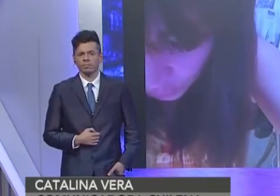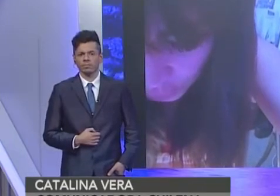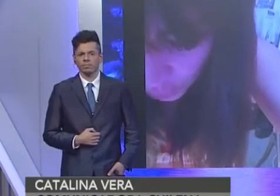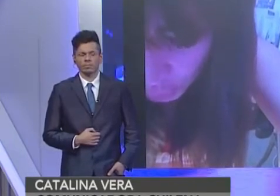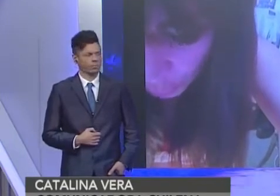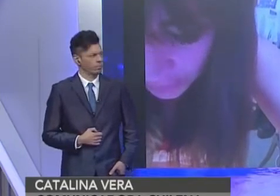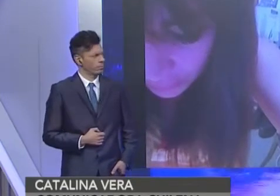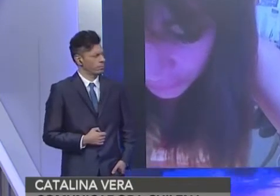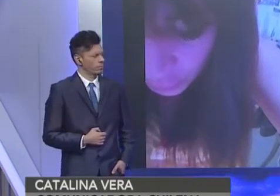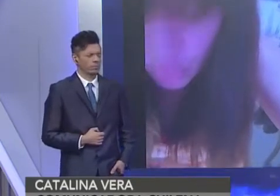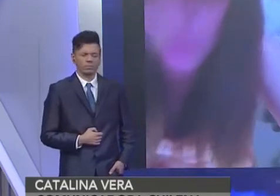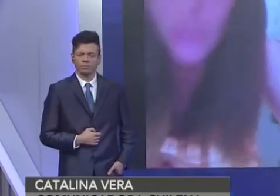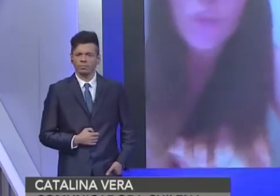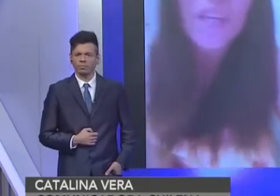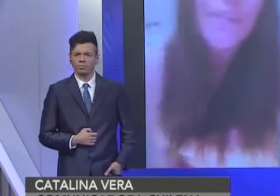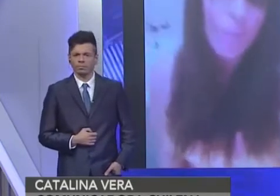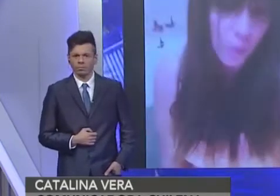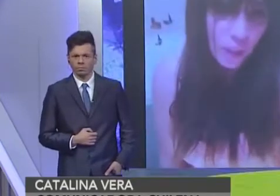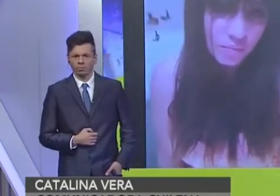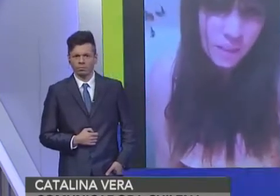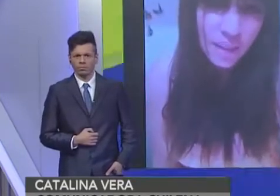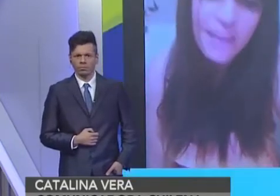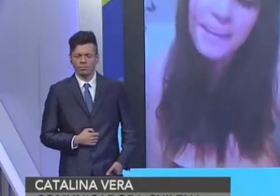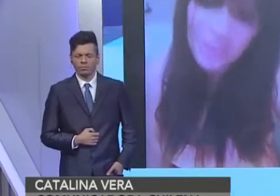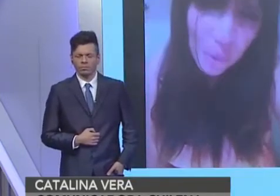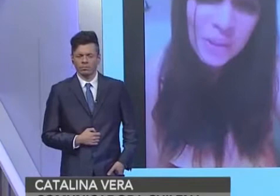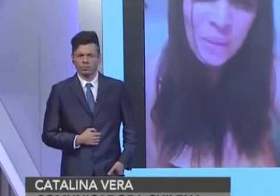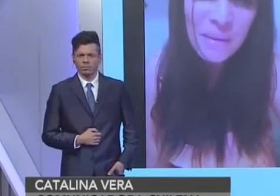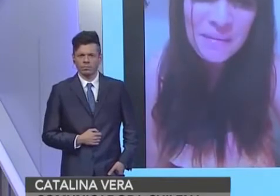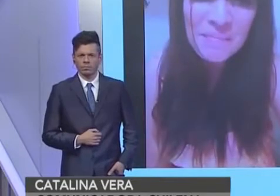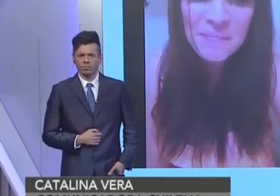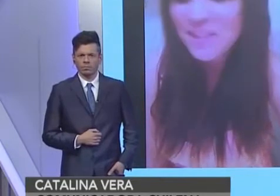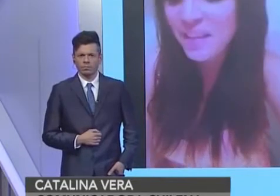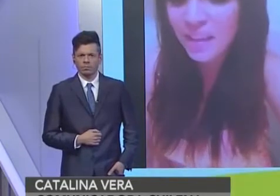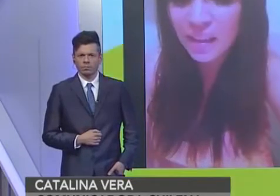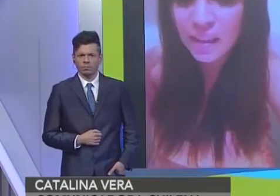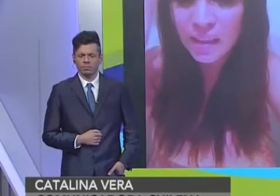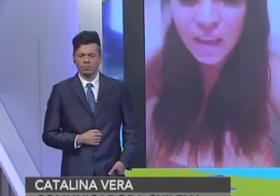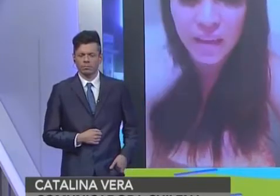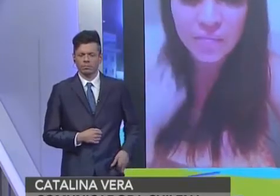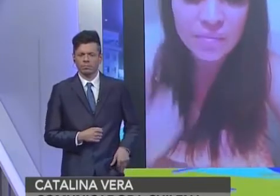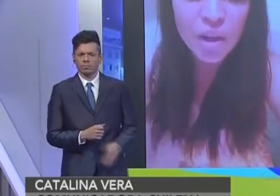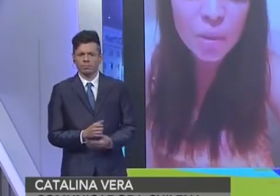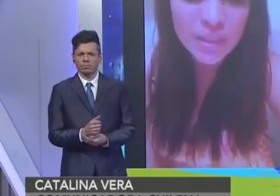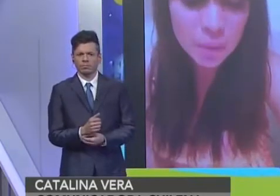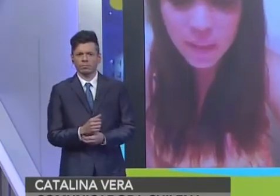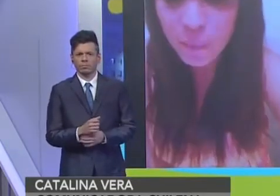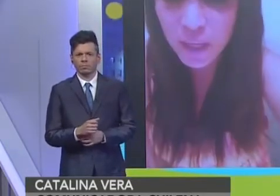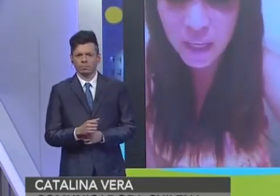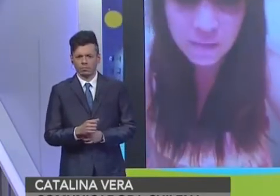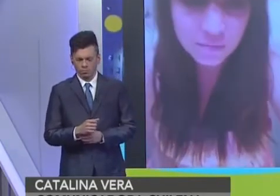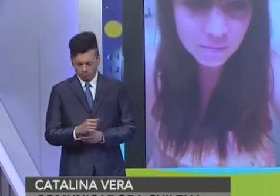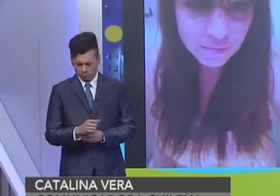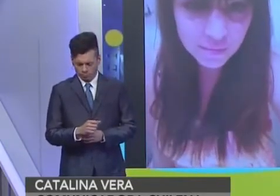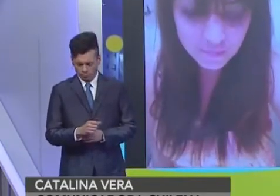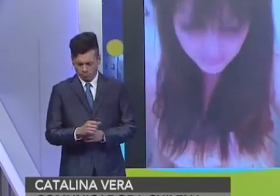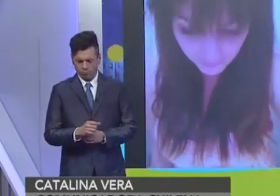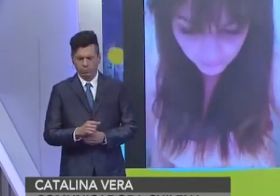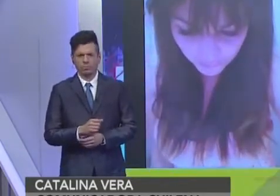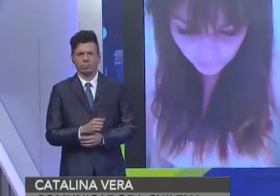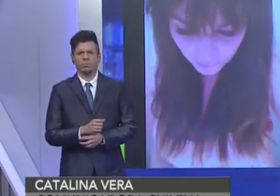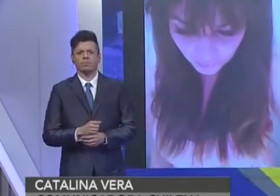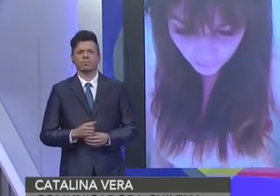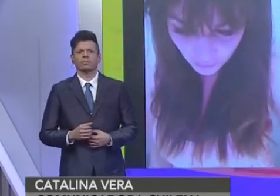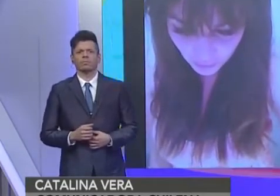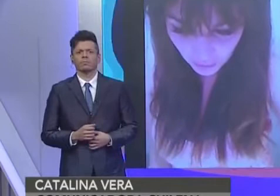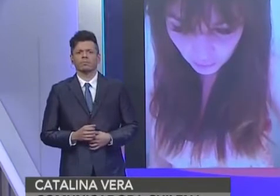6.990.900 personas completamente con su segunda vacuna, incluyéndome a mí. Así es que, nada, ¿cómo están ustedes por allá? Segunda vacuna